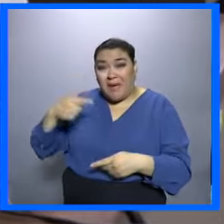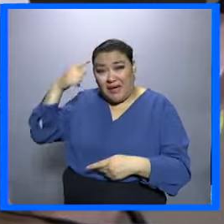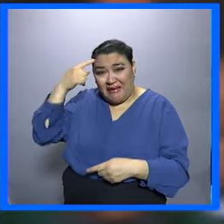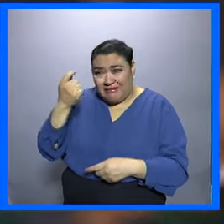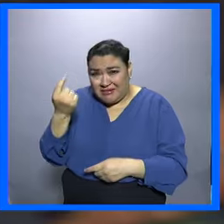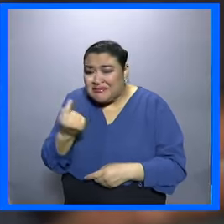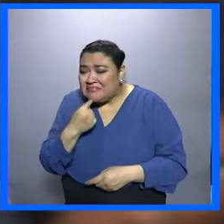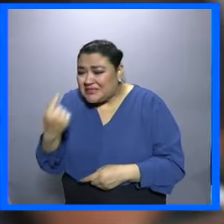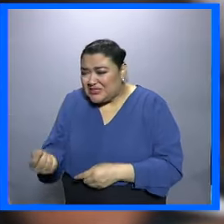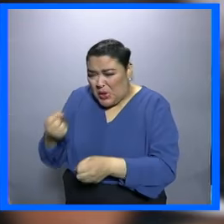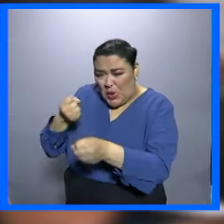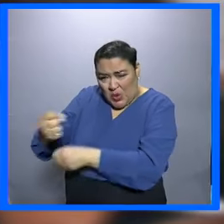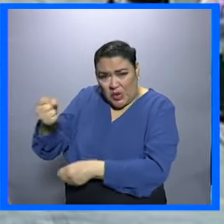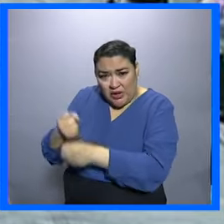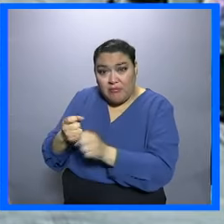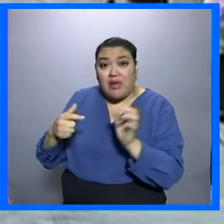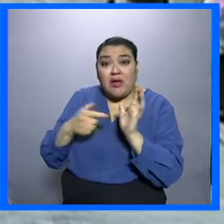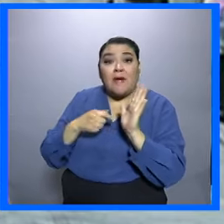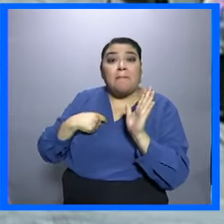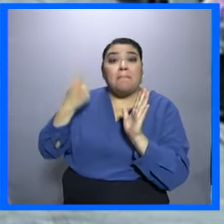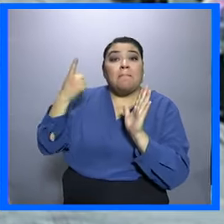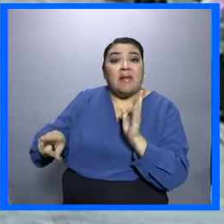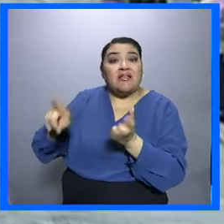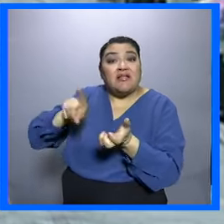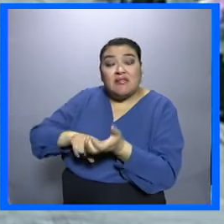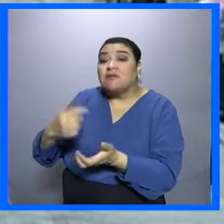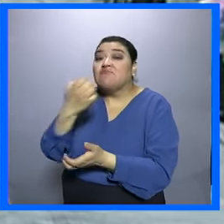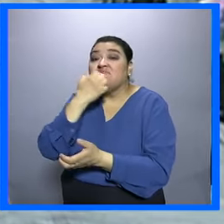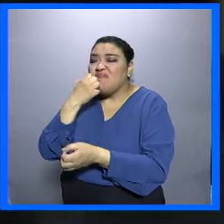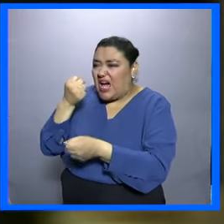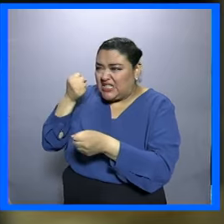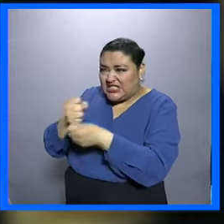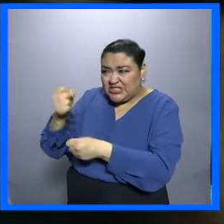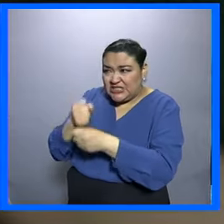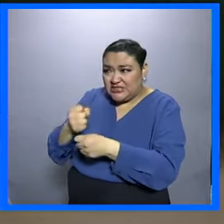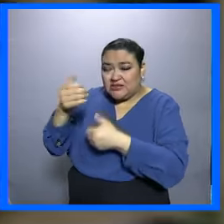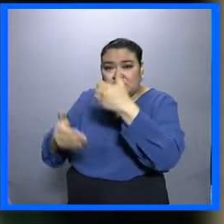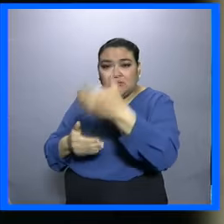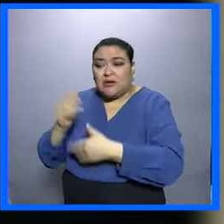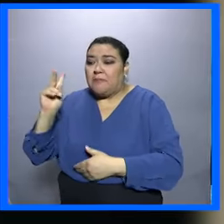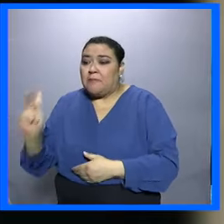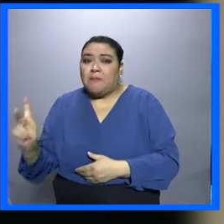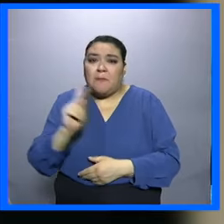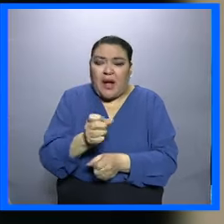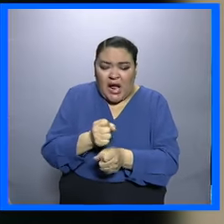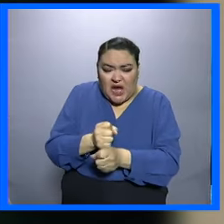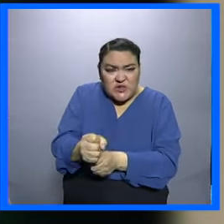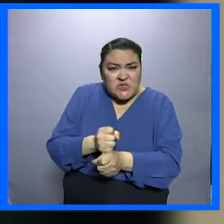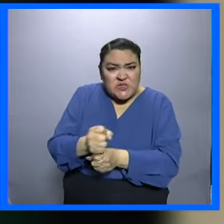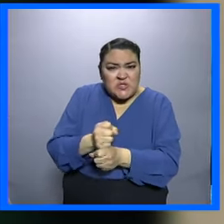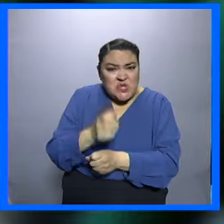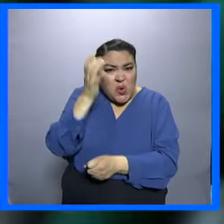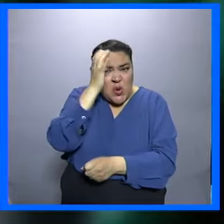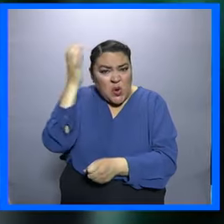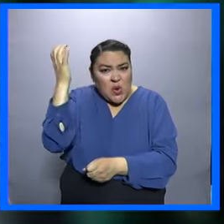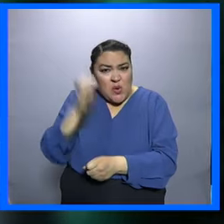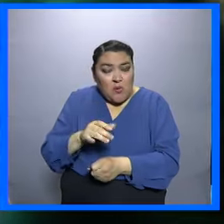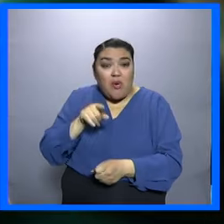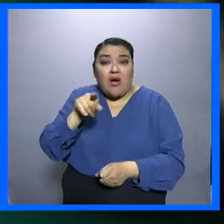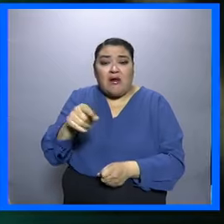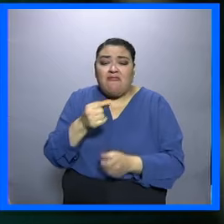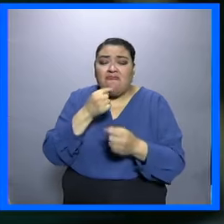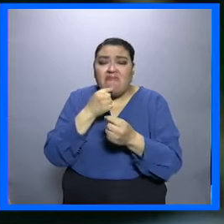menor. Su tesis establece que el bullying o acoso escolar puede equipararse a tortura o trato cruel, que afecta